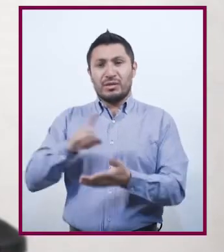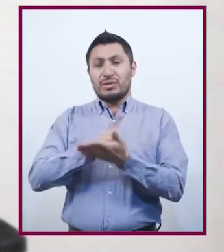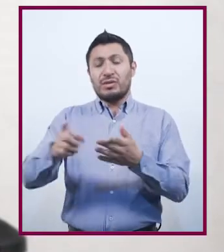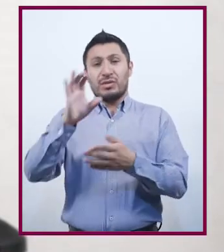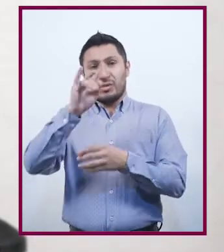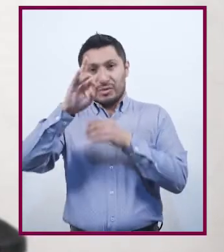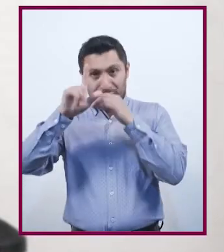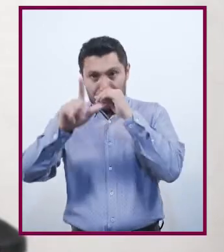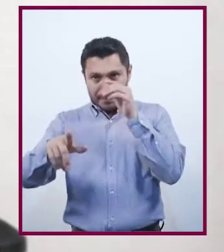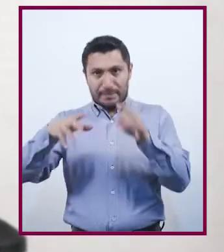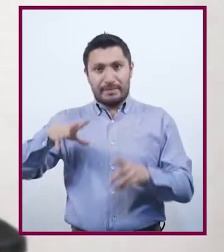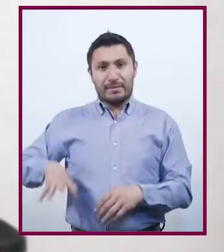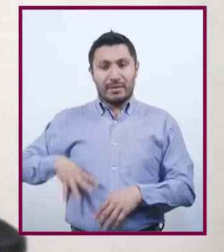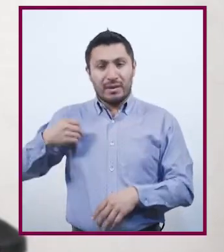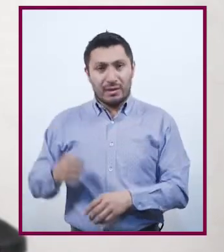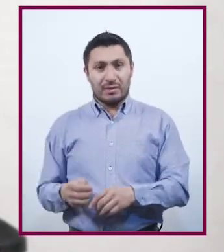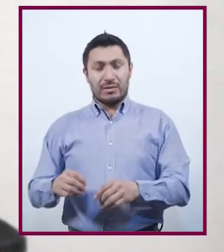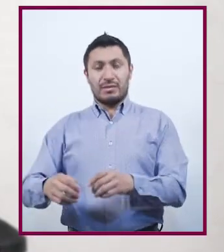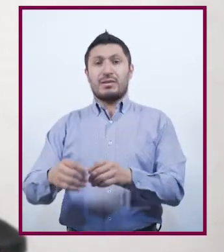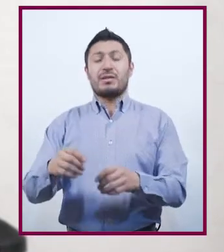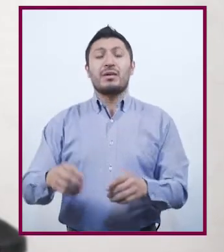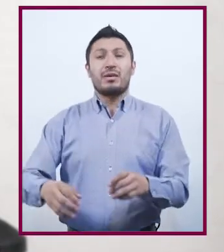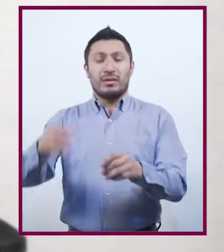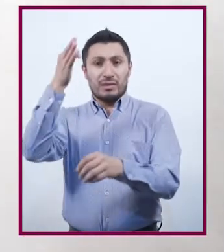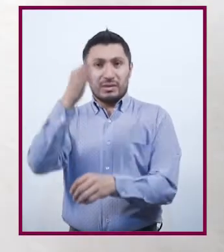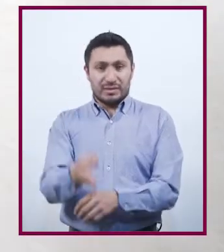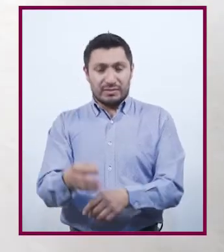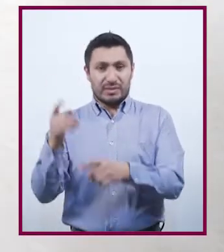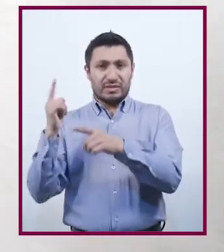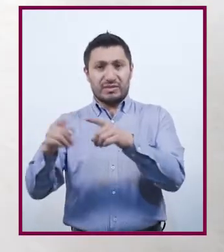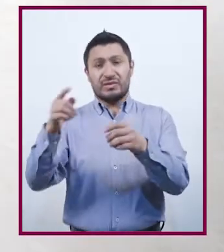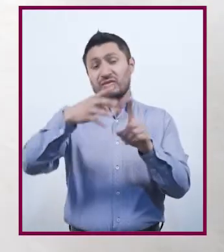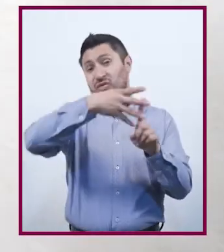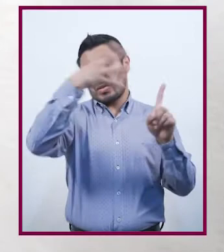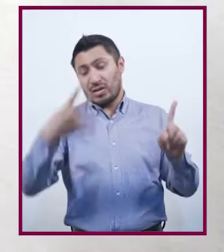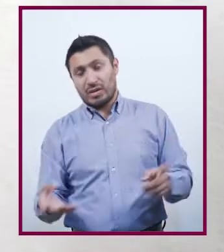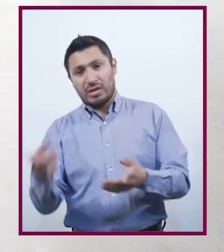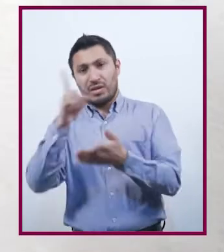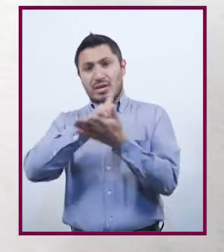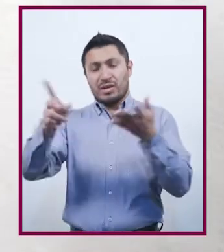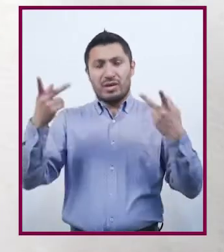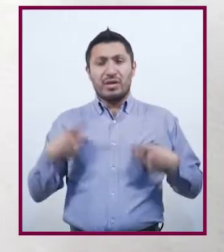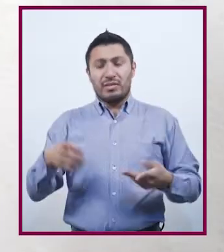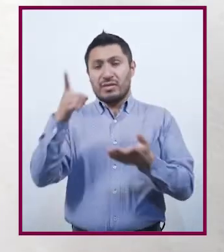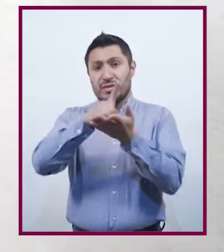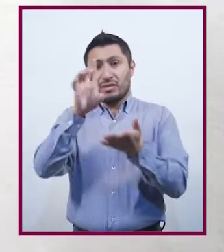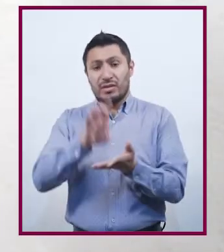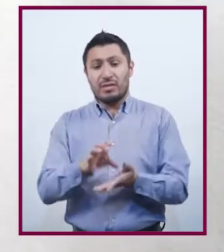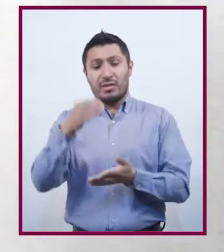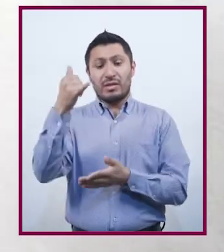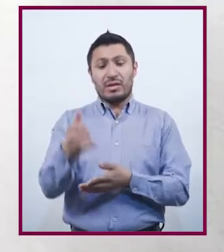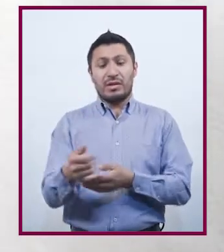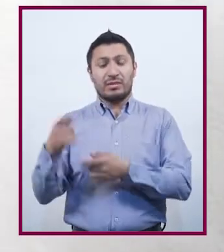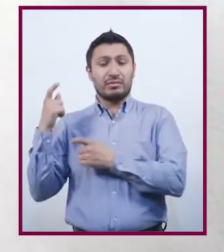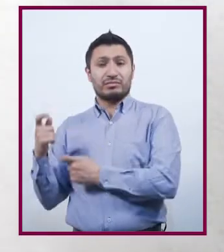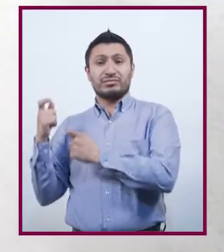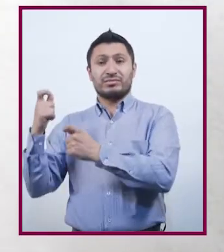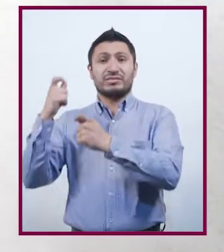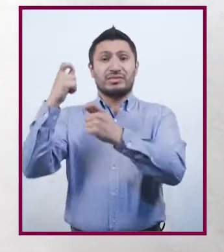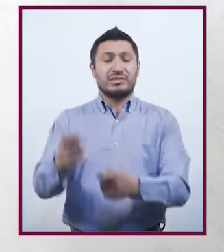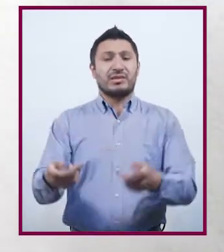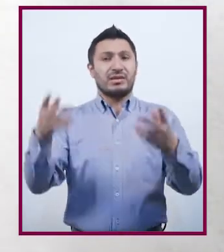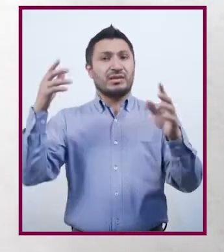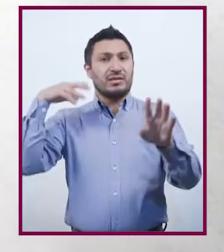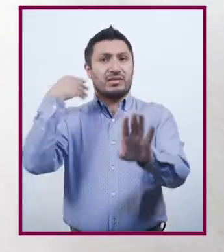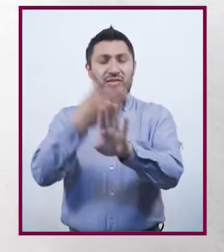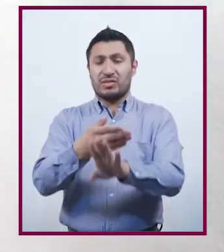el movimiento ecologista, la lucha por los derechos civiles, la lucha por la aceptación de la diversidad y preferencias sexuales, por los derechos